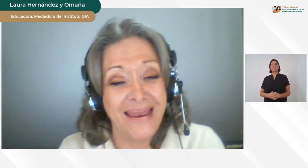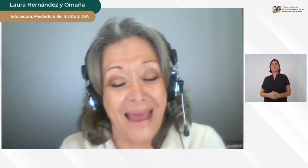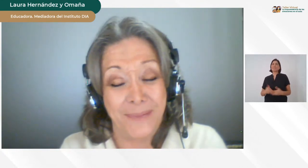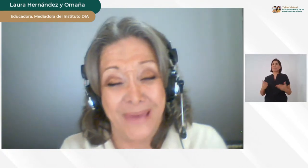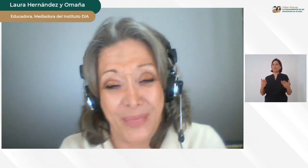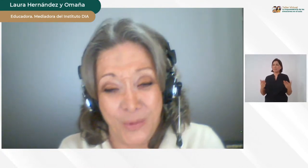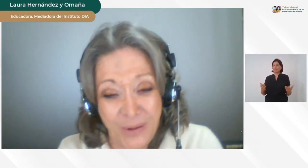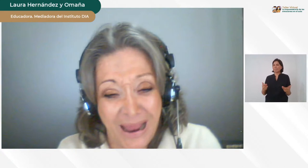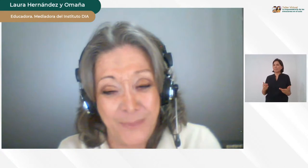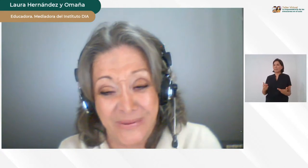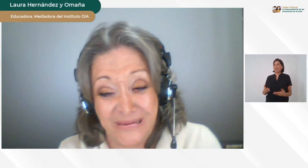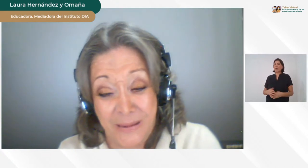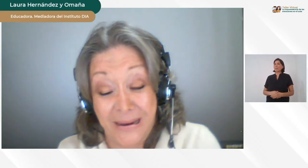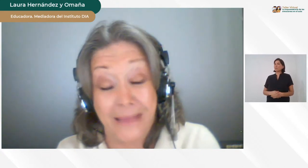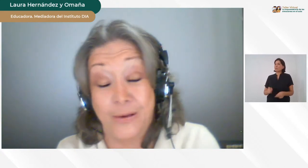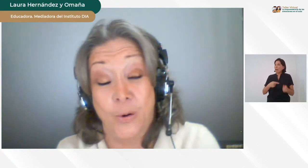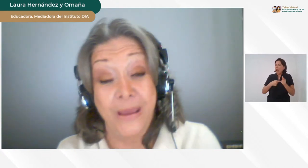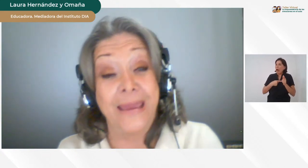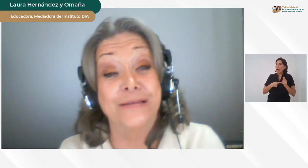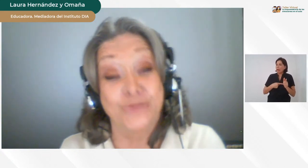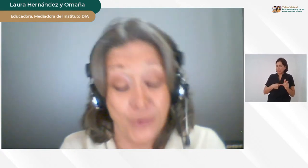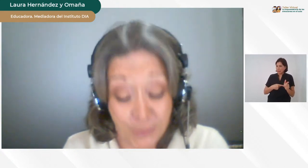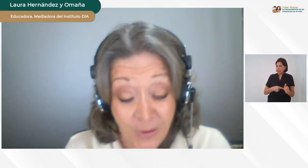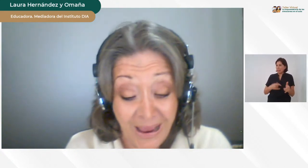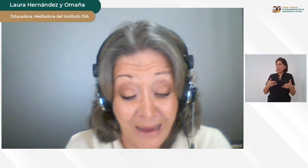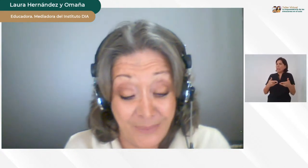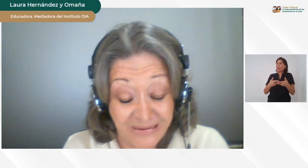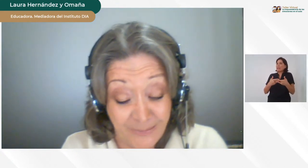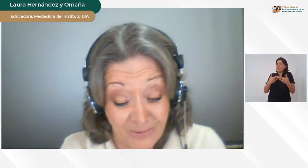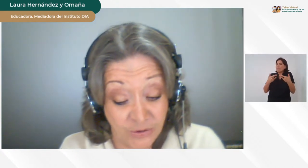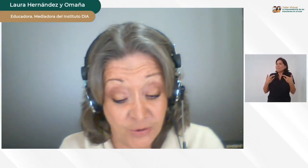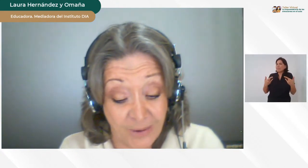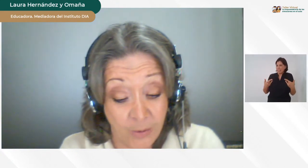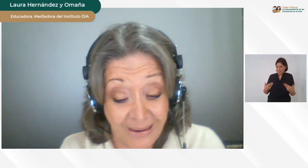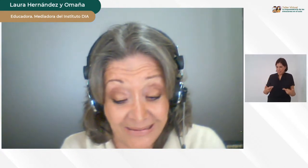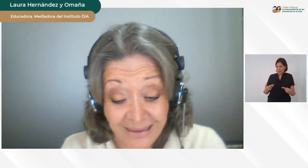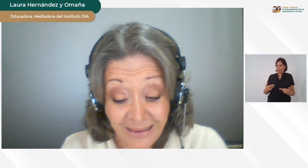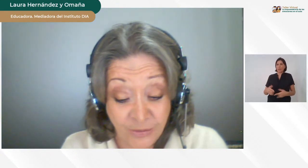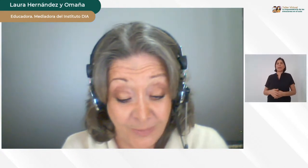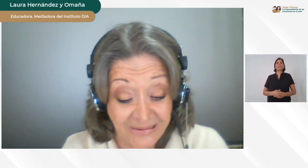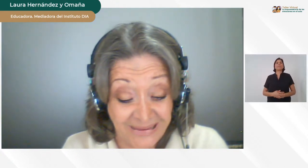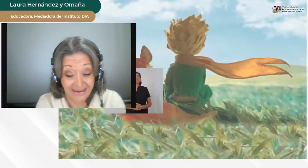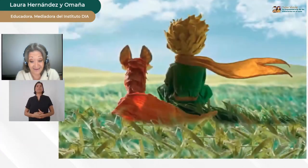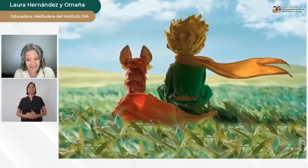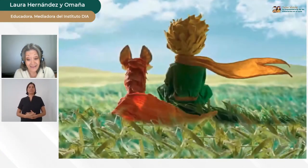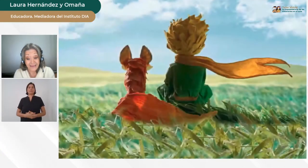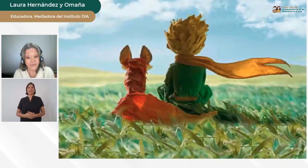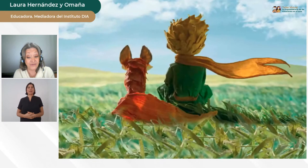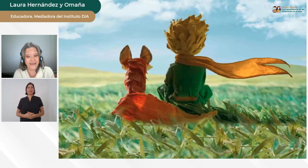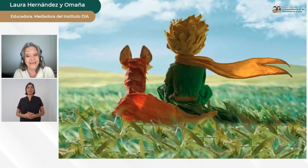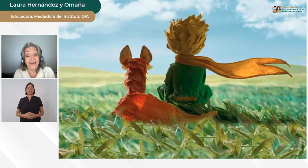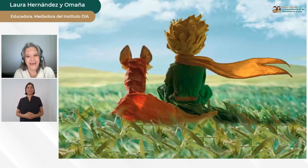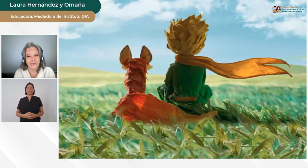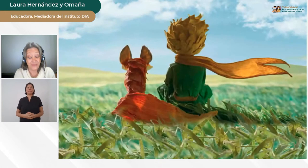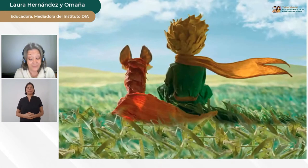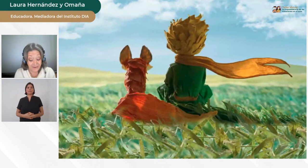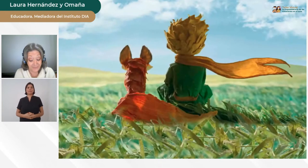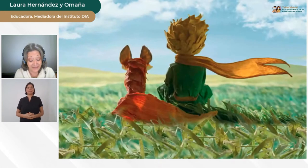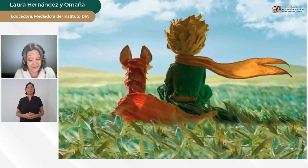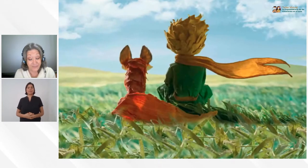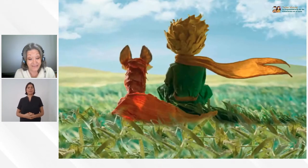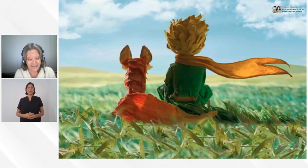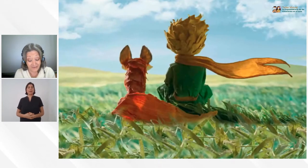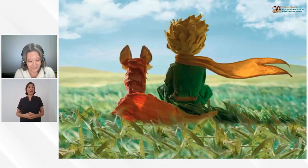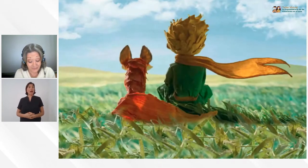el aviador al principio, digo, el zorro al principito sobre lo que es domesticar. Y nos siguen llegando también